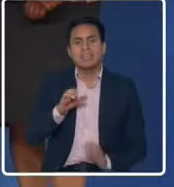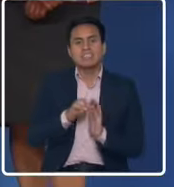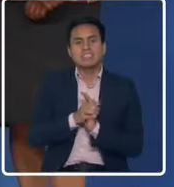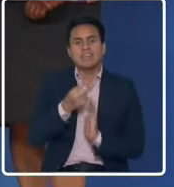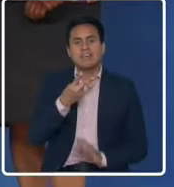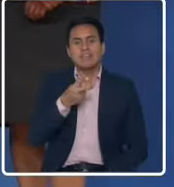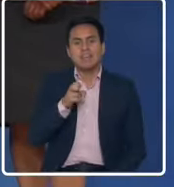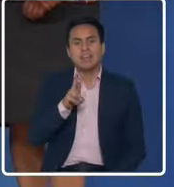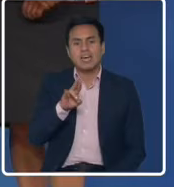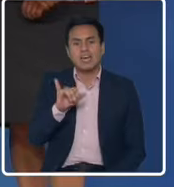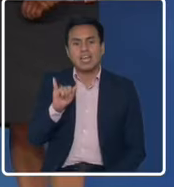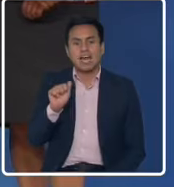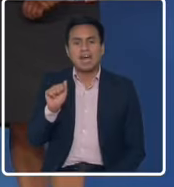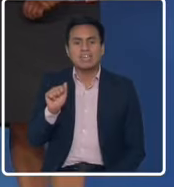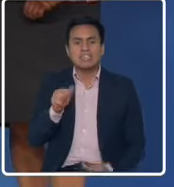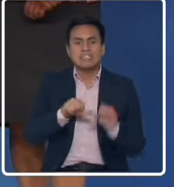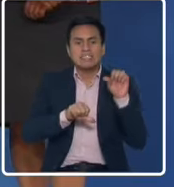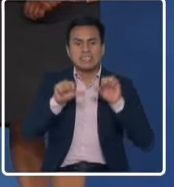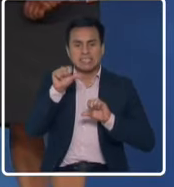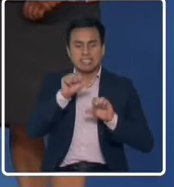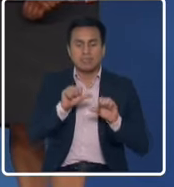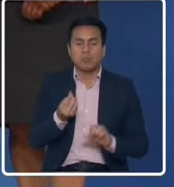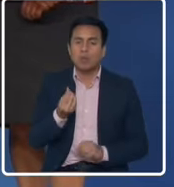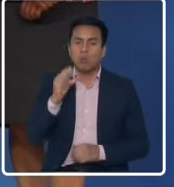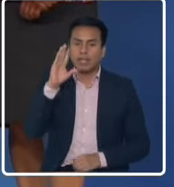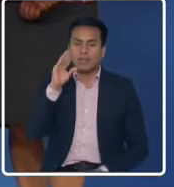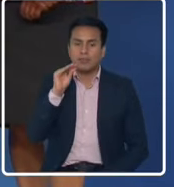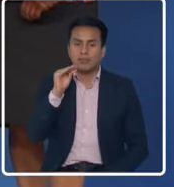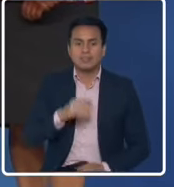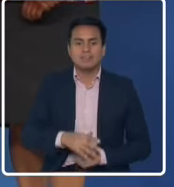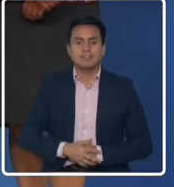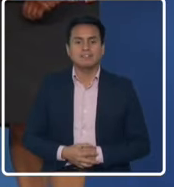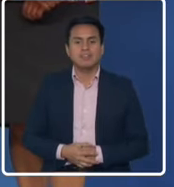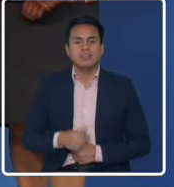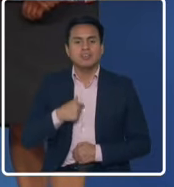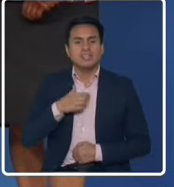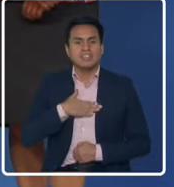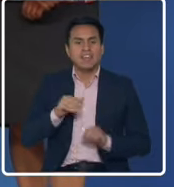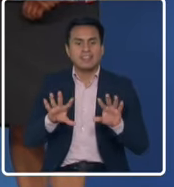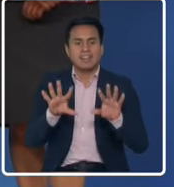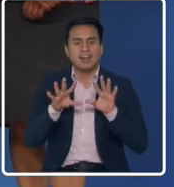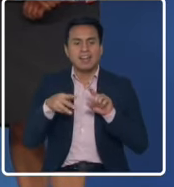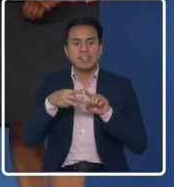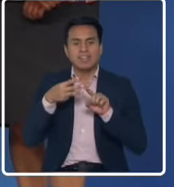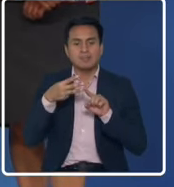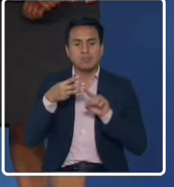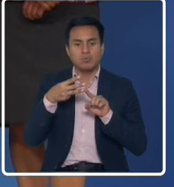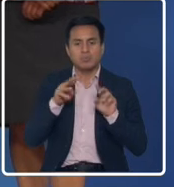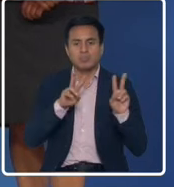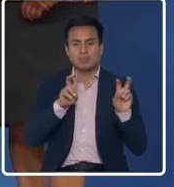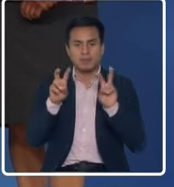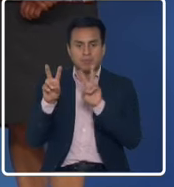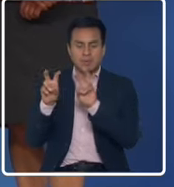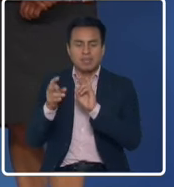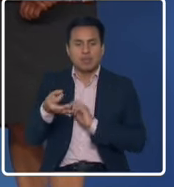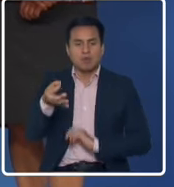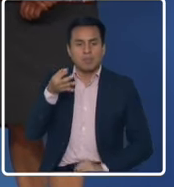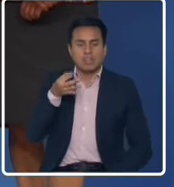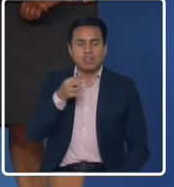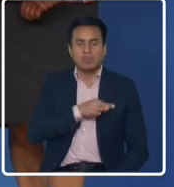ciencia gracias Muy buenas noches e yo quisiera destacar Tres puntos en torno a lo que